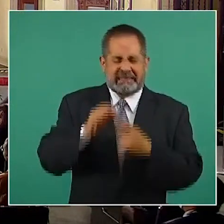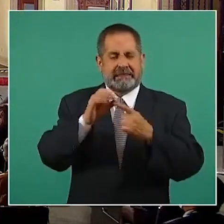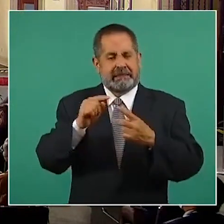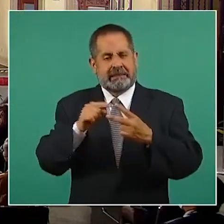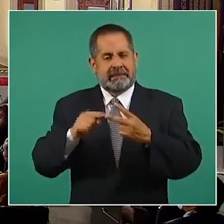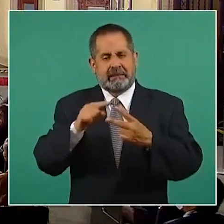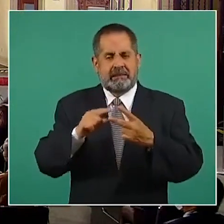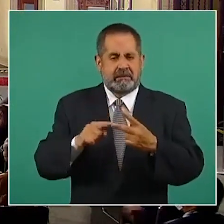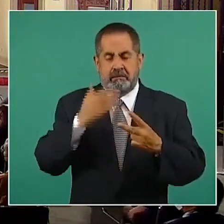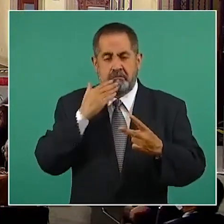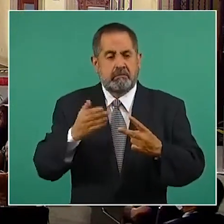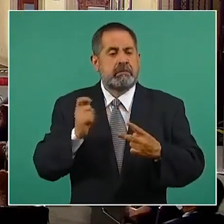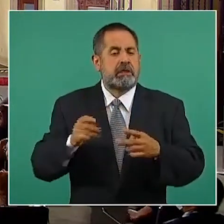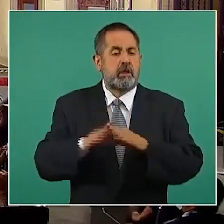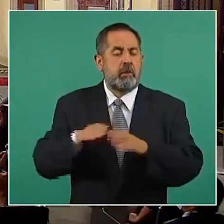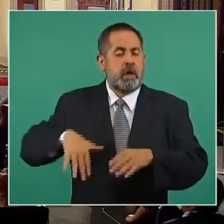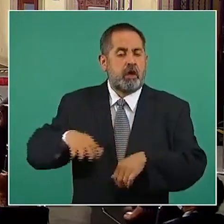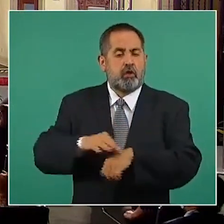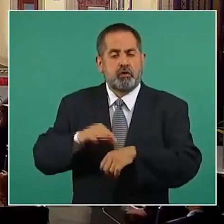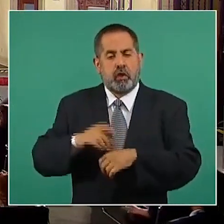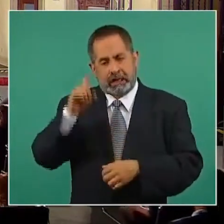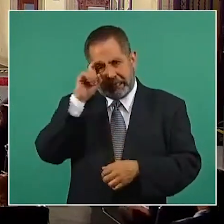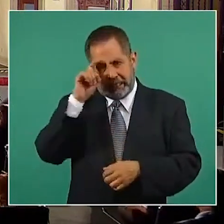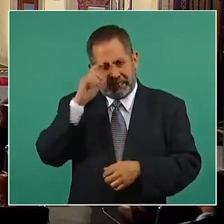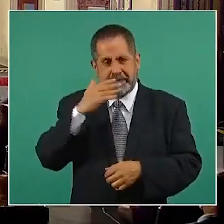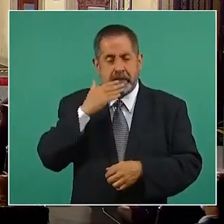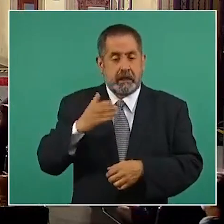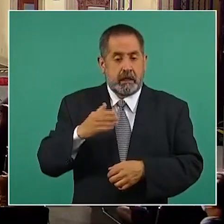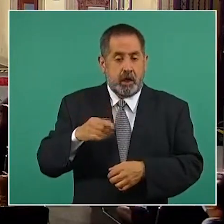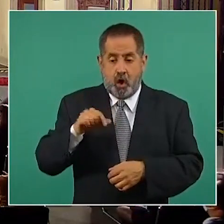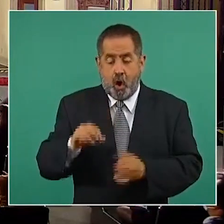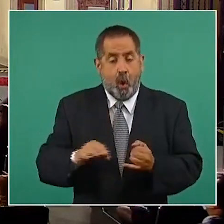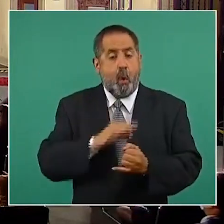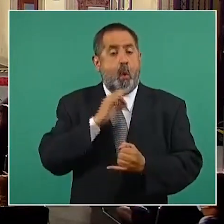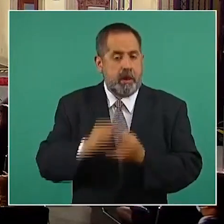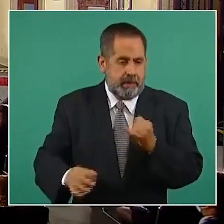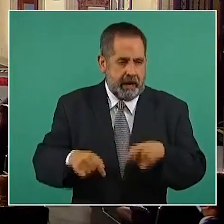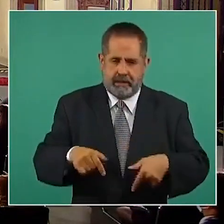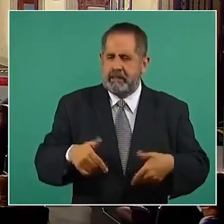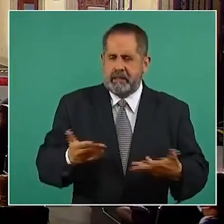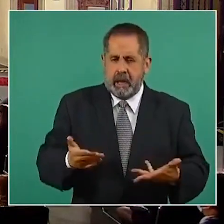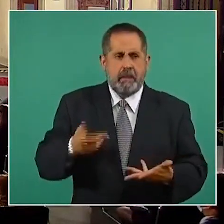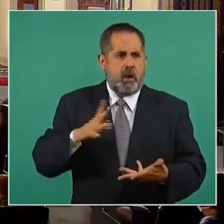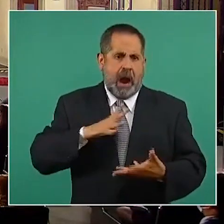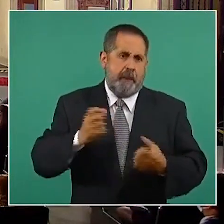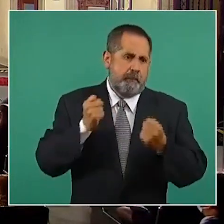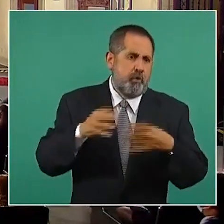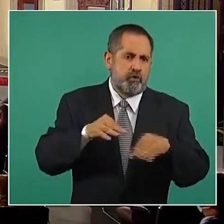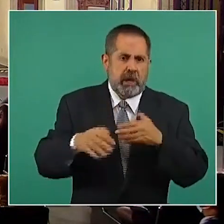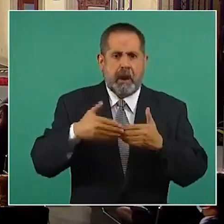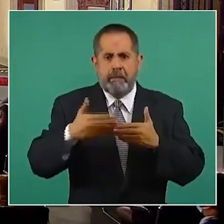rápidamente lo que comentó el doctor López-Gatell. Digo, esto es solamente la última conferencia vespertina, pero hay mucho